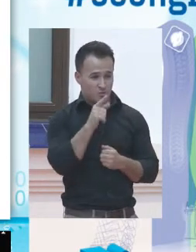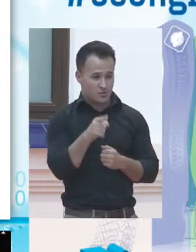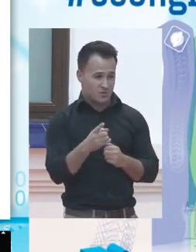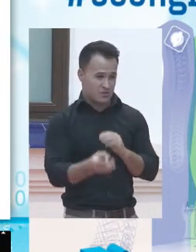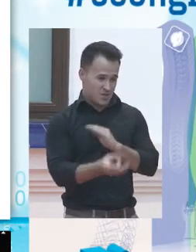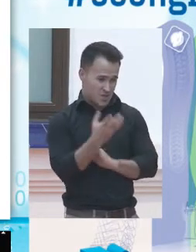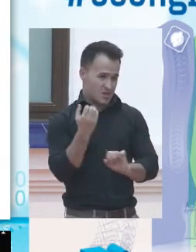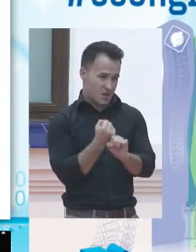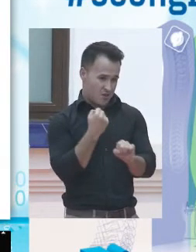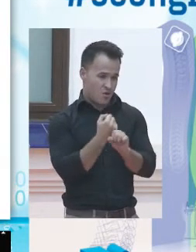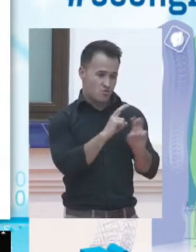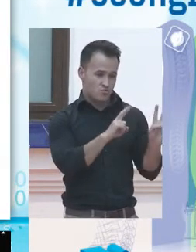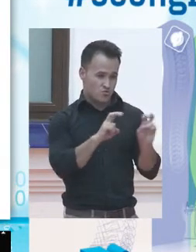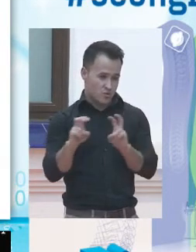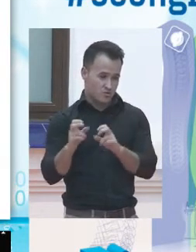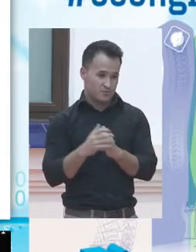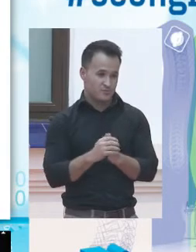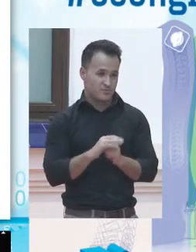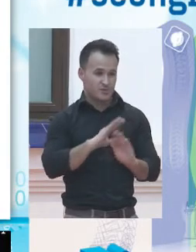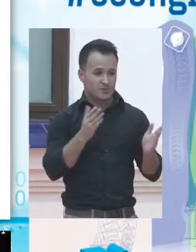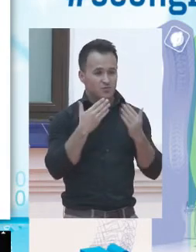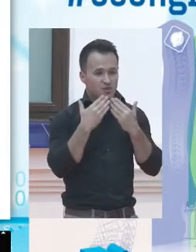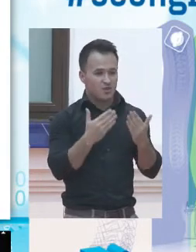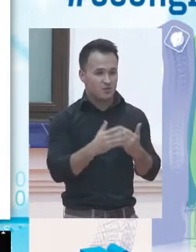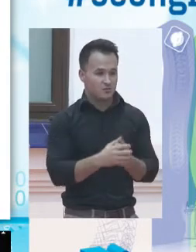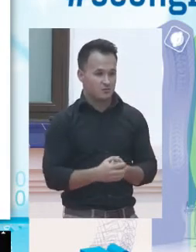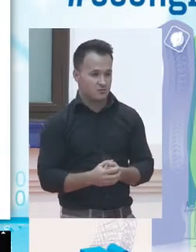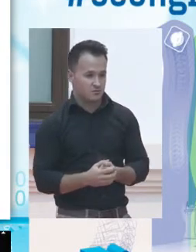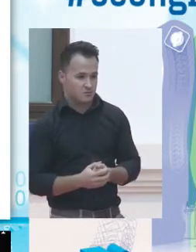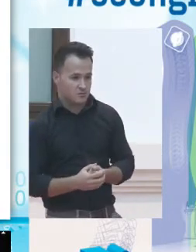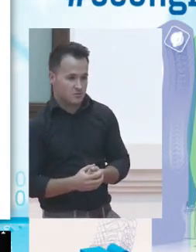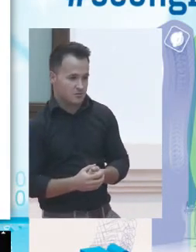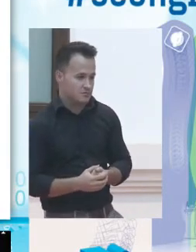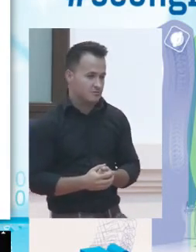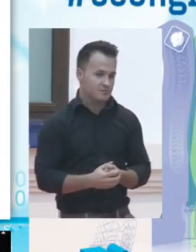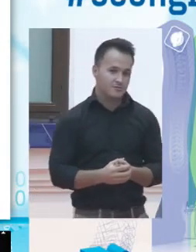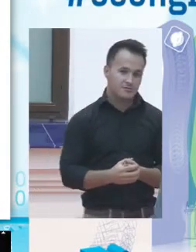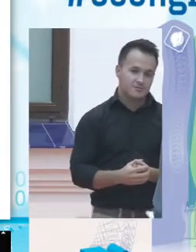Unión Europea. Pues eso es todo. Muchas gracias.